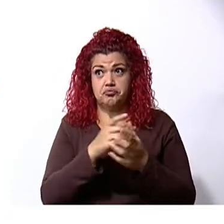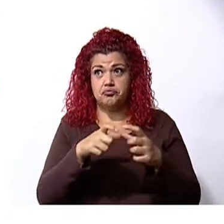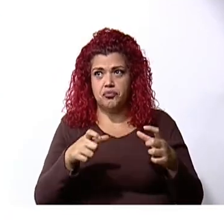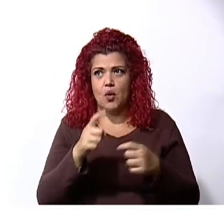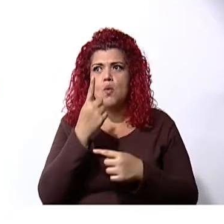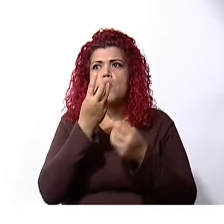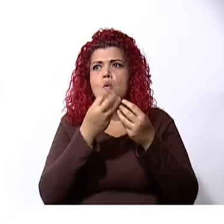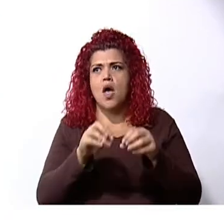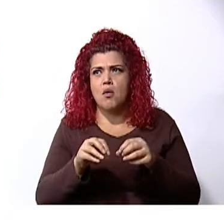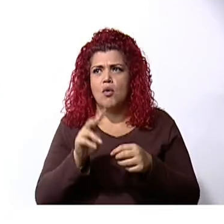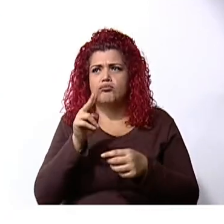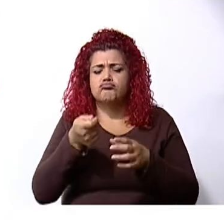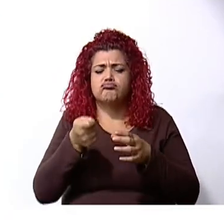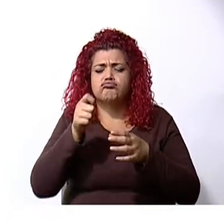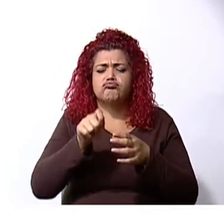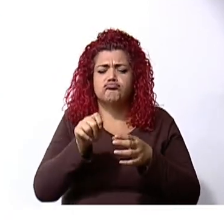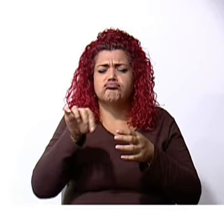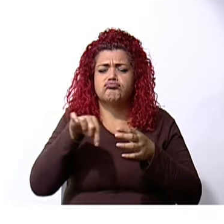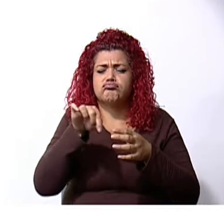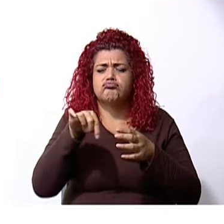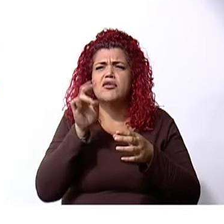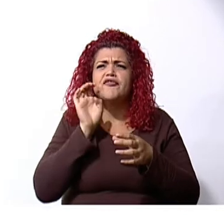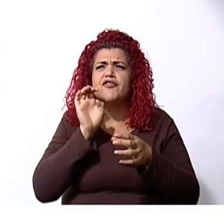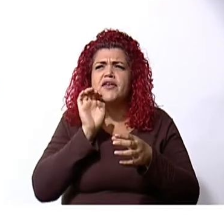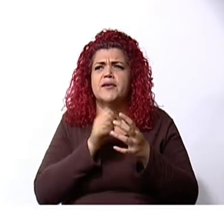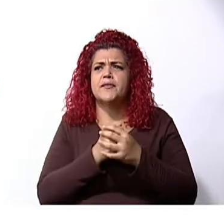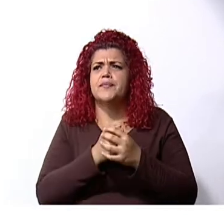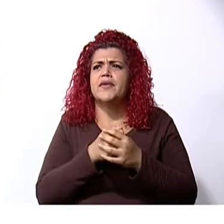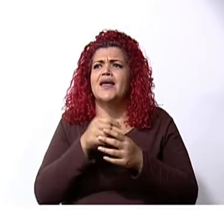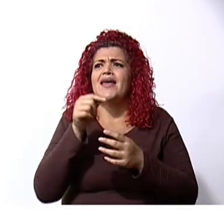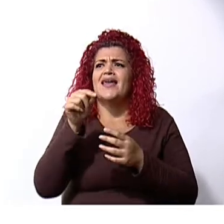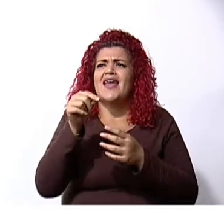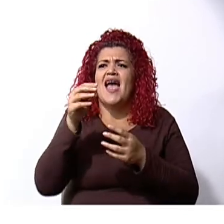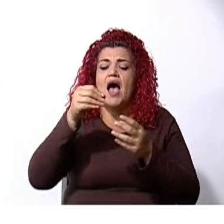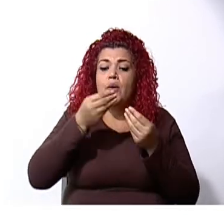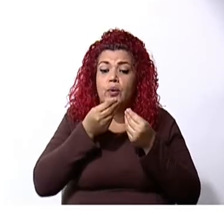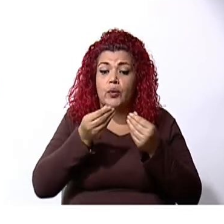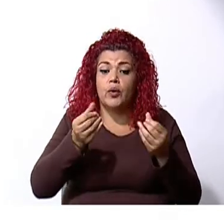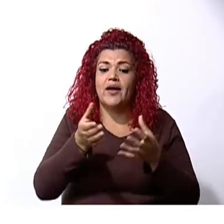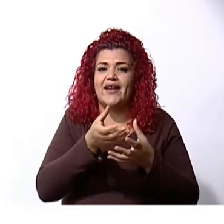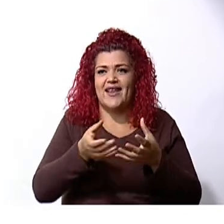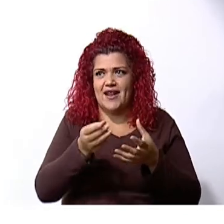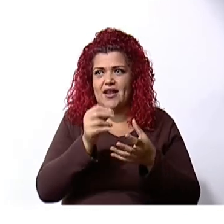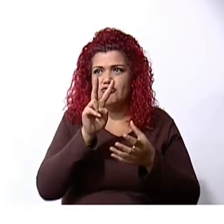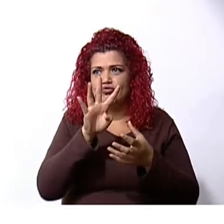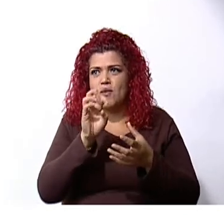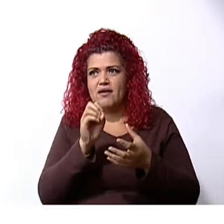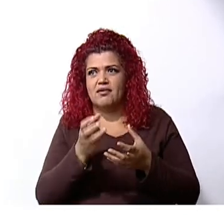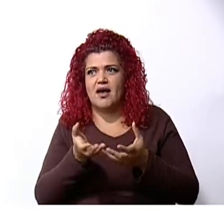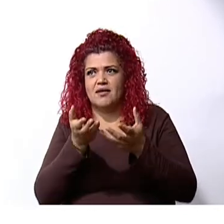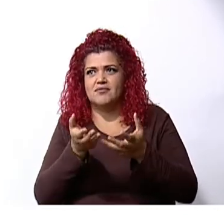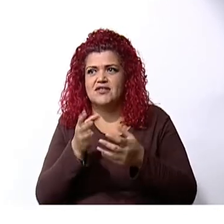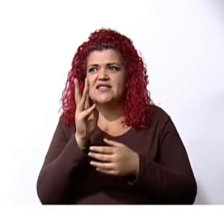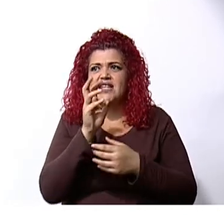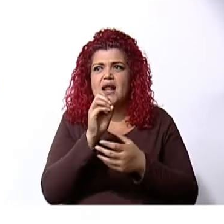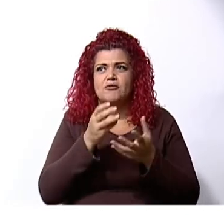Muy bien. Ahí los ven. Vean qué ricos. ¿Sí se acuerdan?